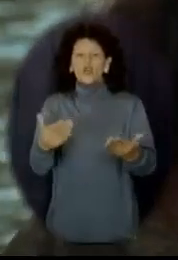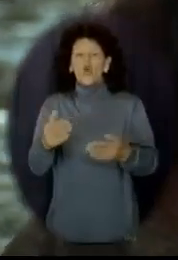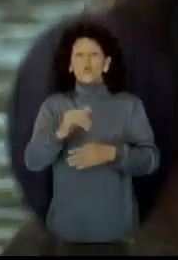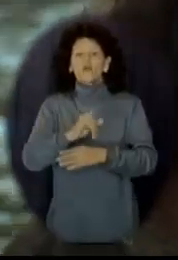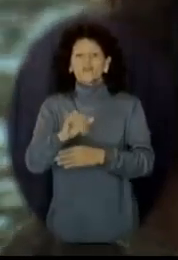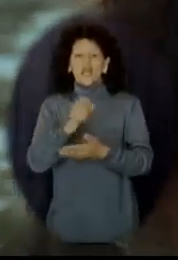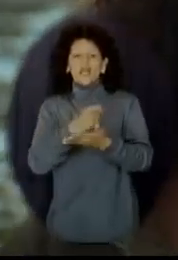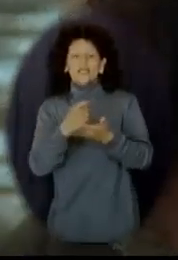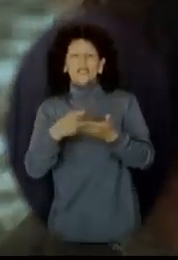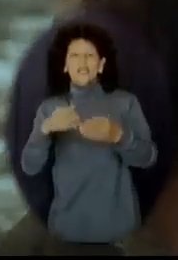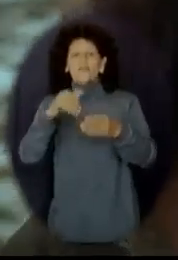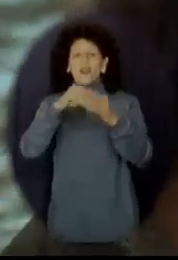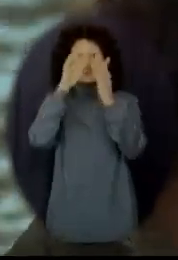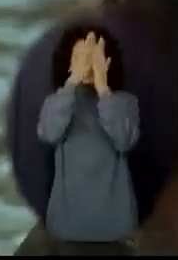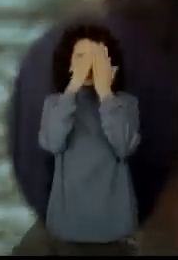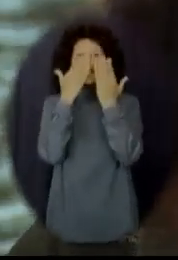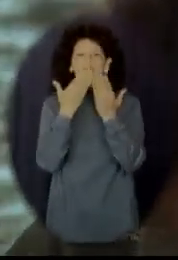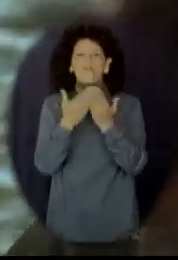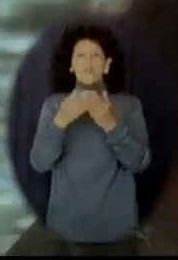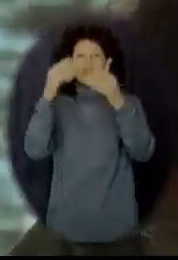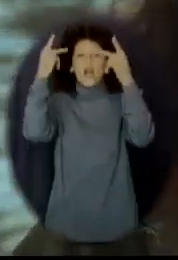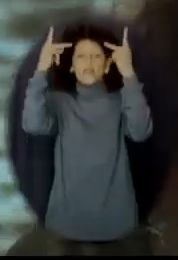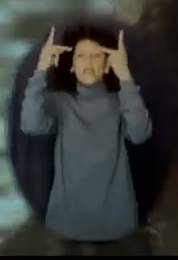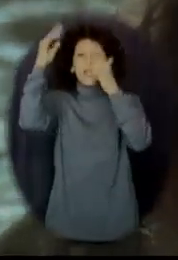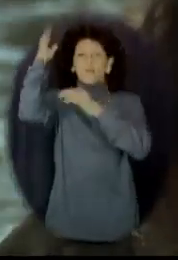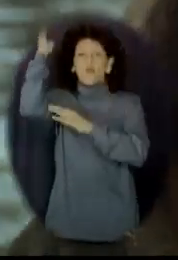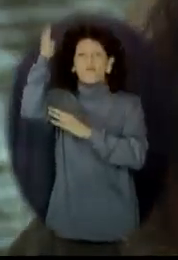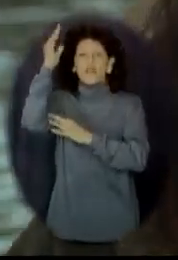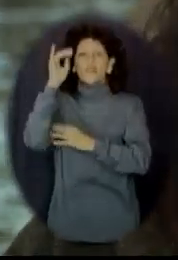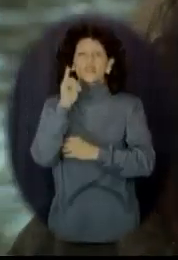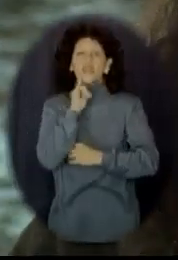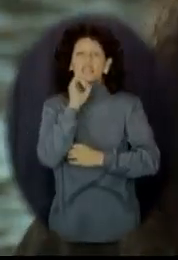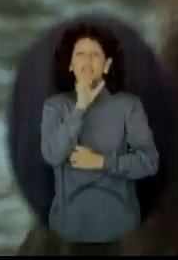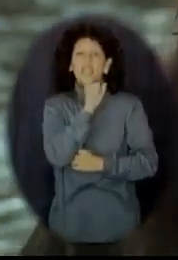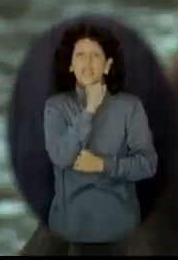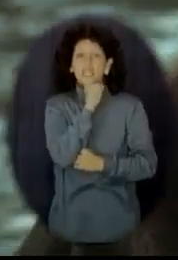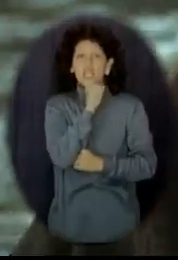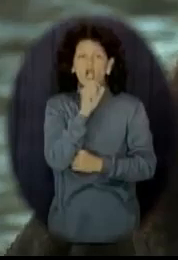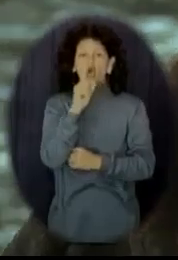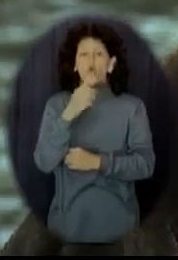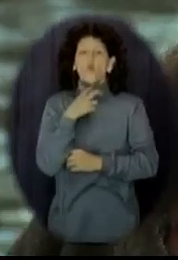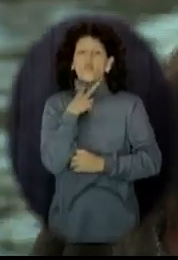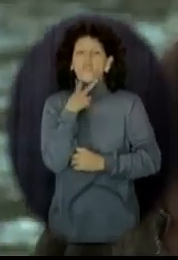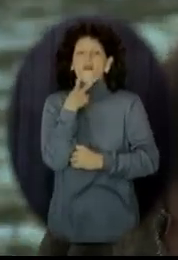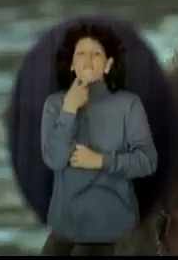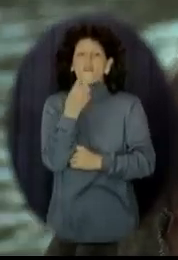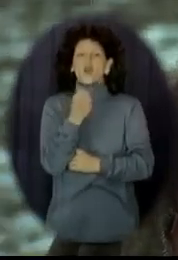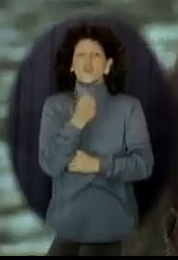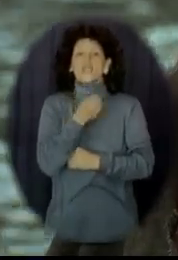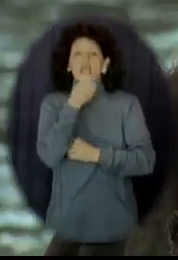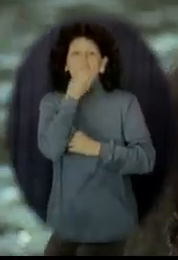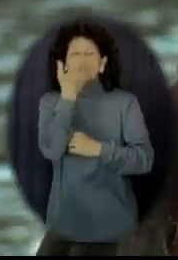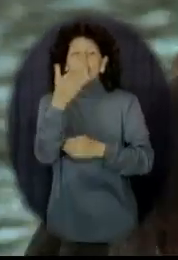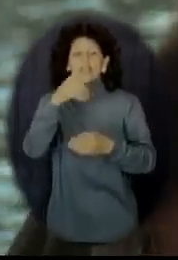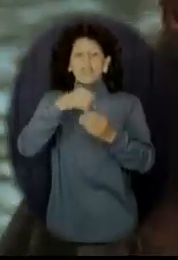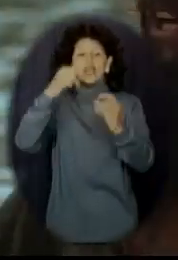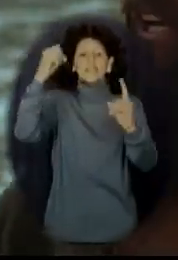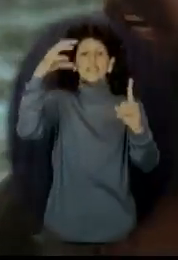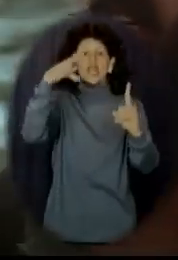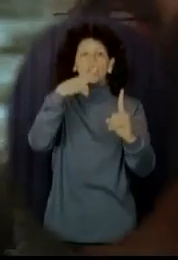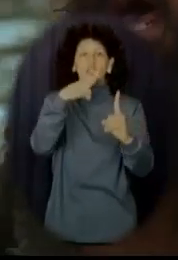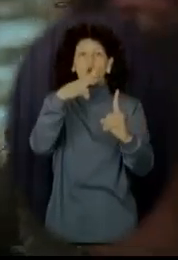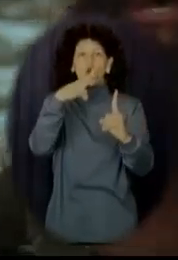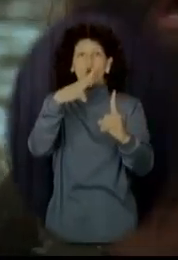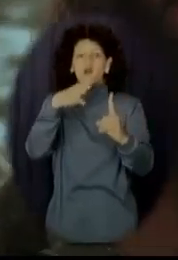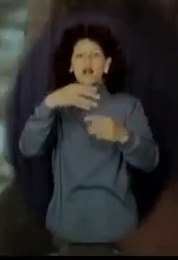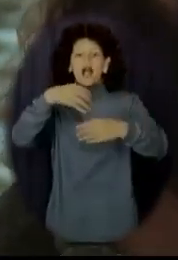está escrito en el libro del profeta Isaías. ¡Una voz se levanta en